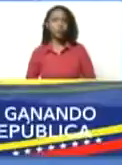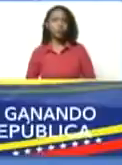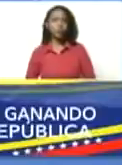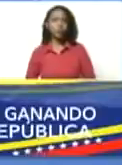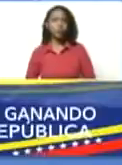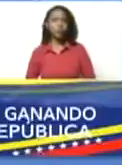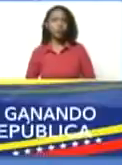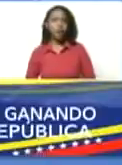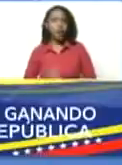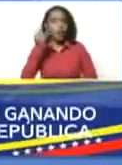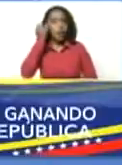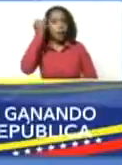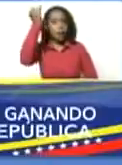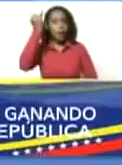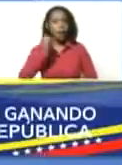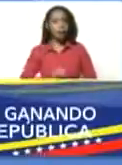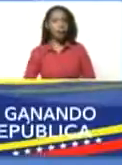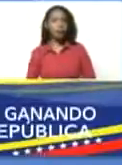la idea,